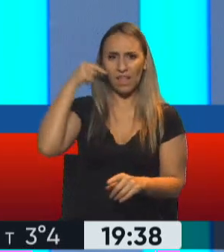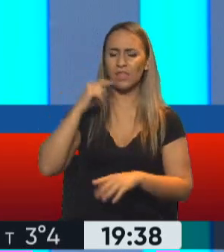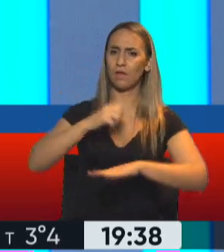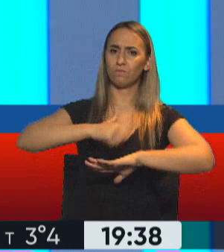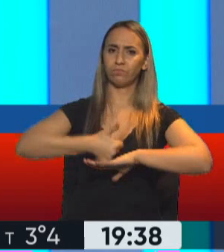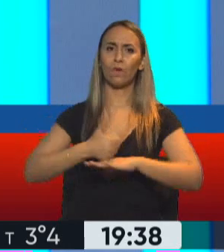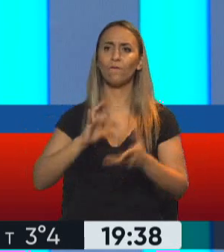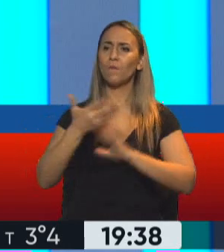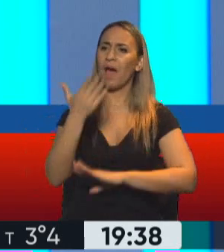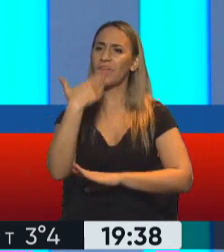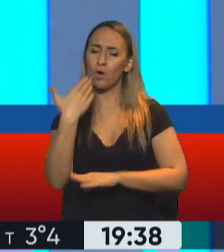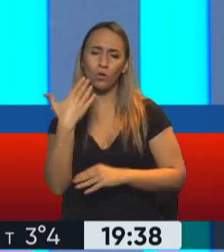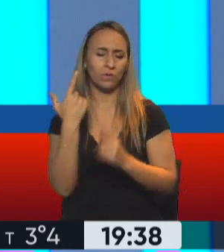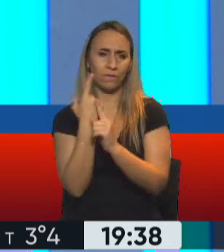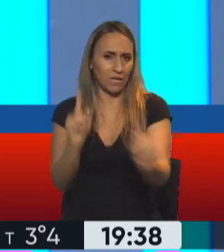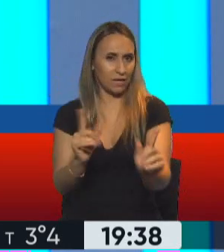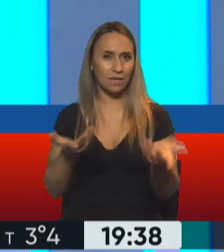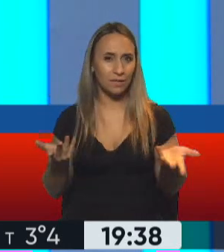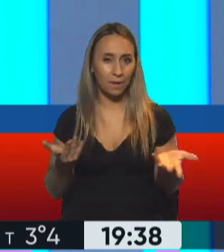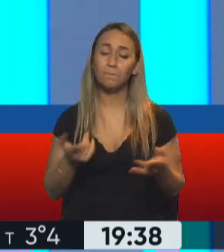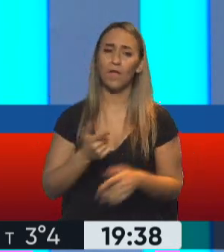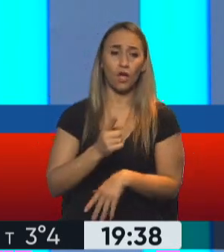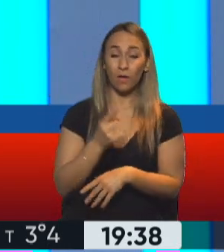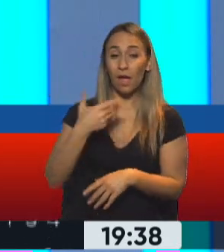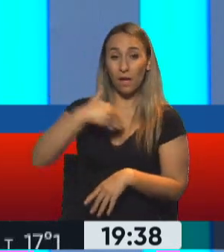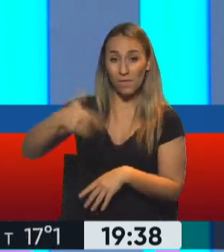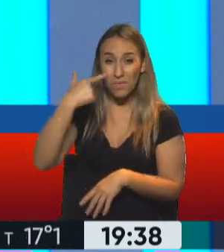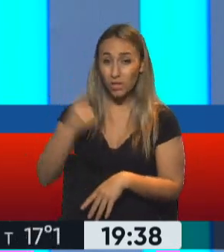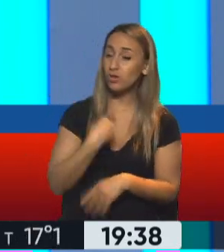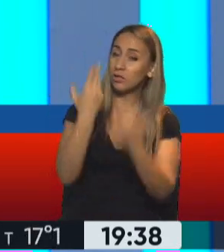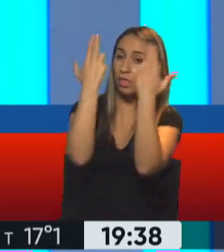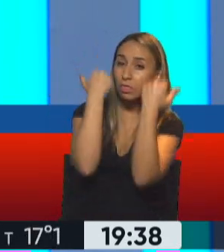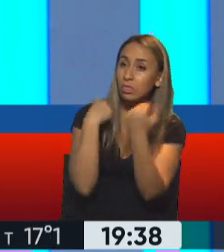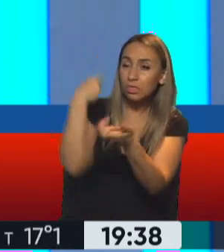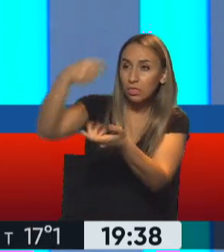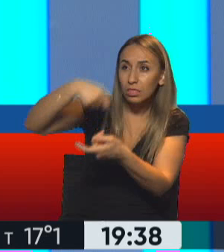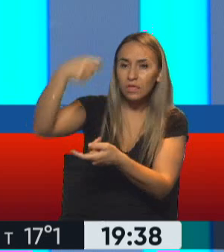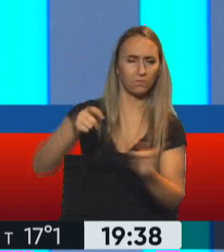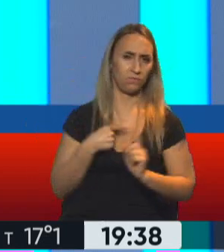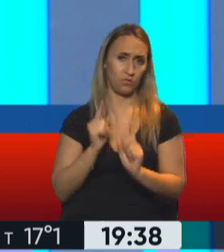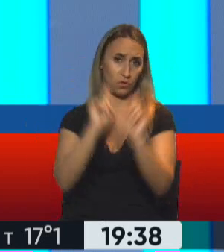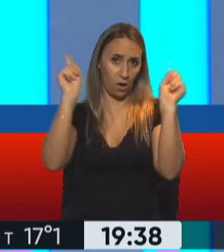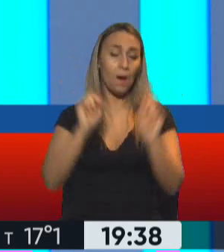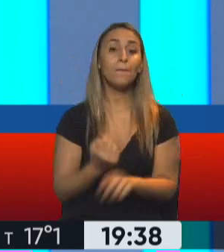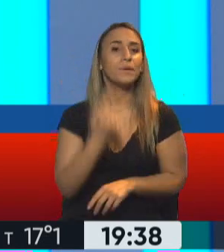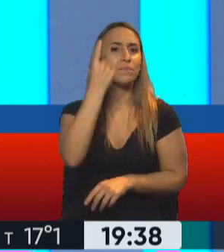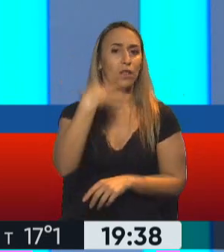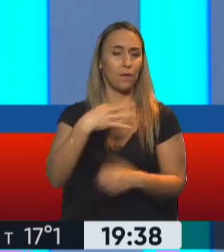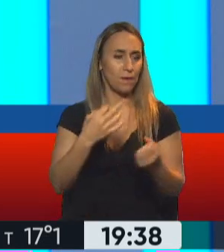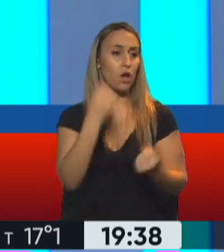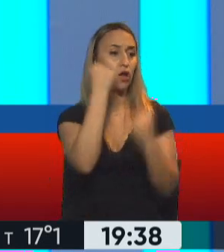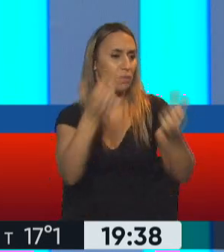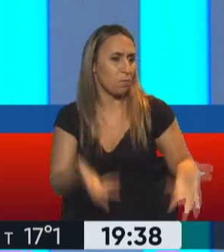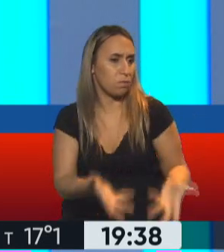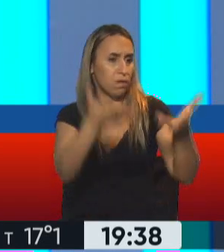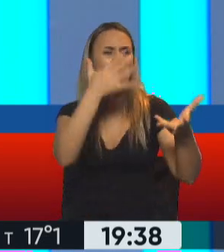¿no? Decía esta idea de, bueno, al Fondo Monetario no nos vamos a arrodillar ante él para pagarle, primero hay que crecer, luego pagar. Martín